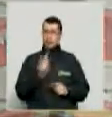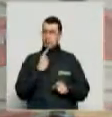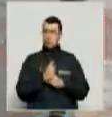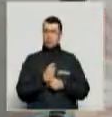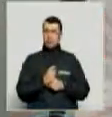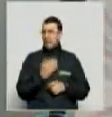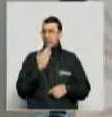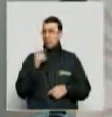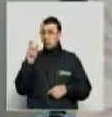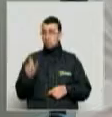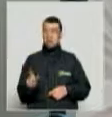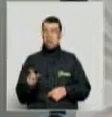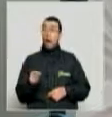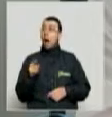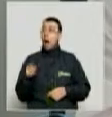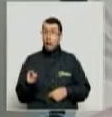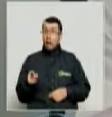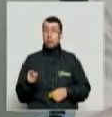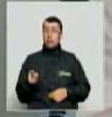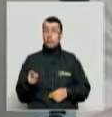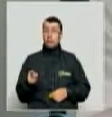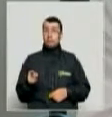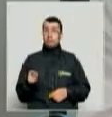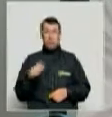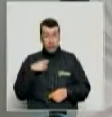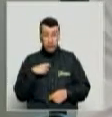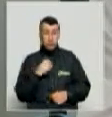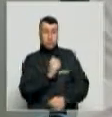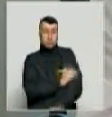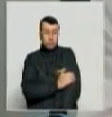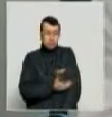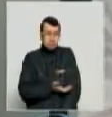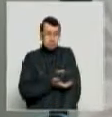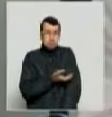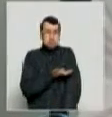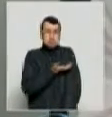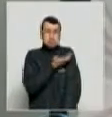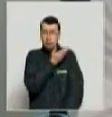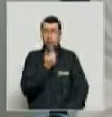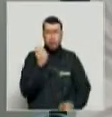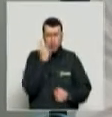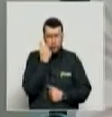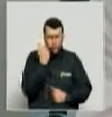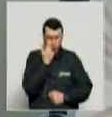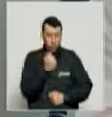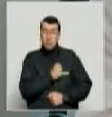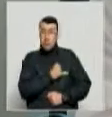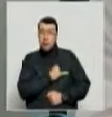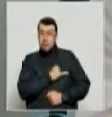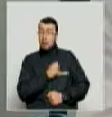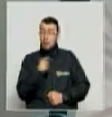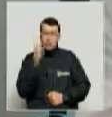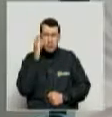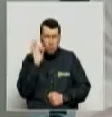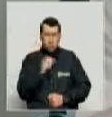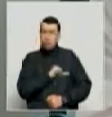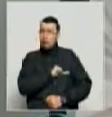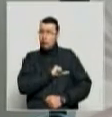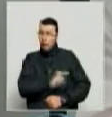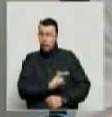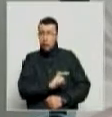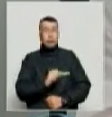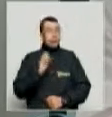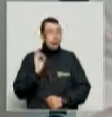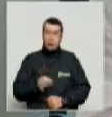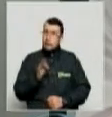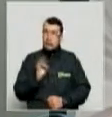la persona que sufra de presión arterial, de enfermedad cardiovascular y vaya a tener infartos, siempre